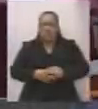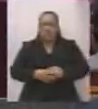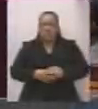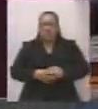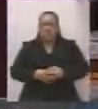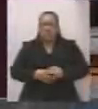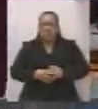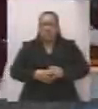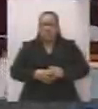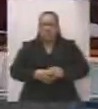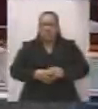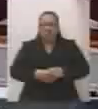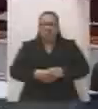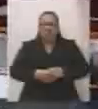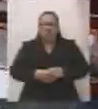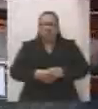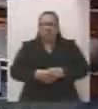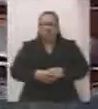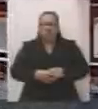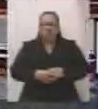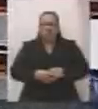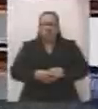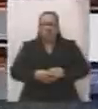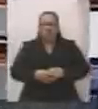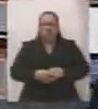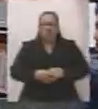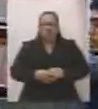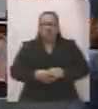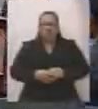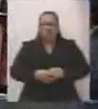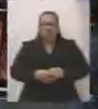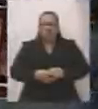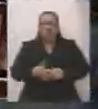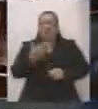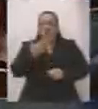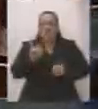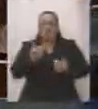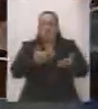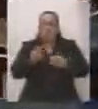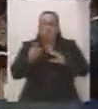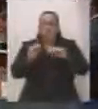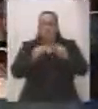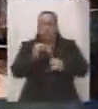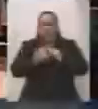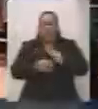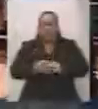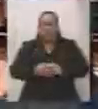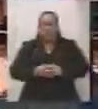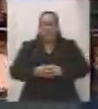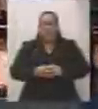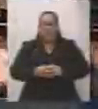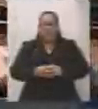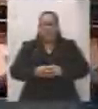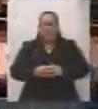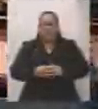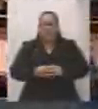Thanks, Professor Maskin, for his concluding remark. Vamos a dar lugar a un comentario final por parte